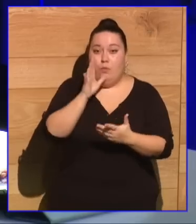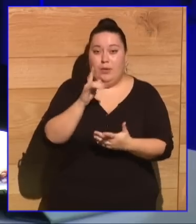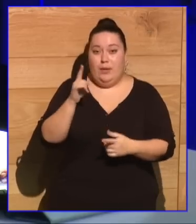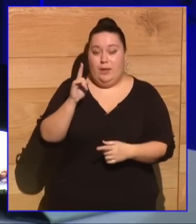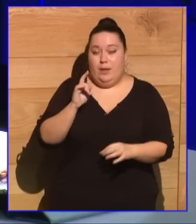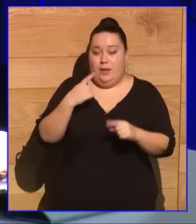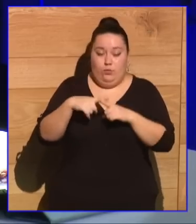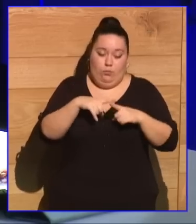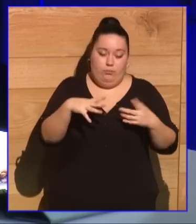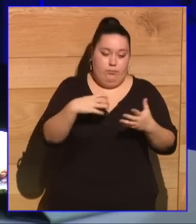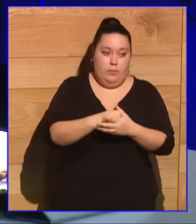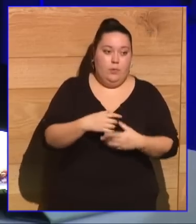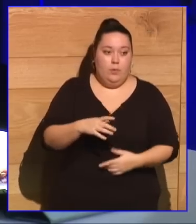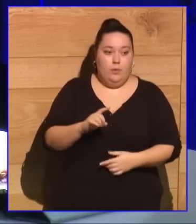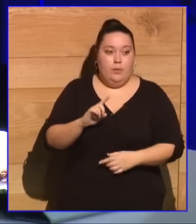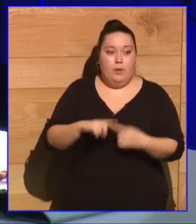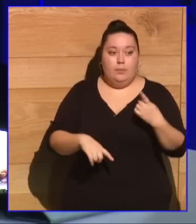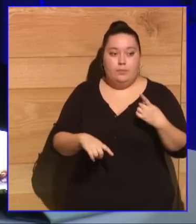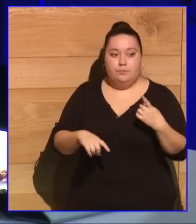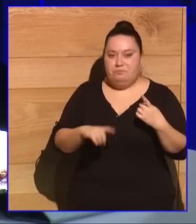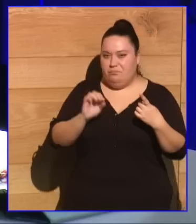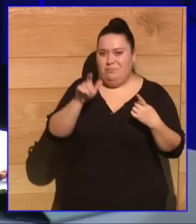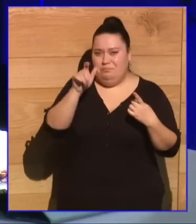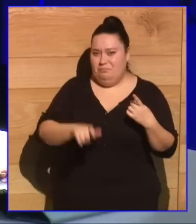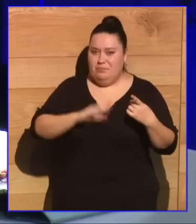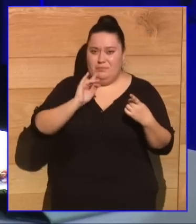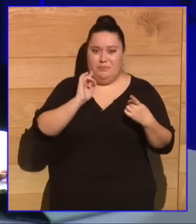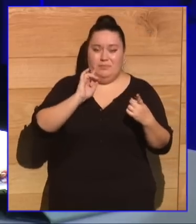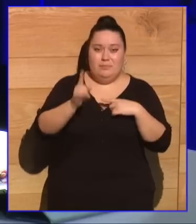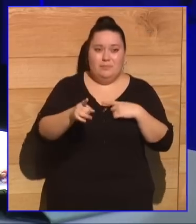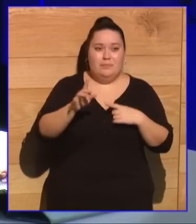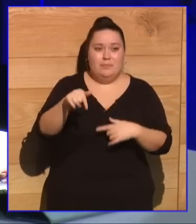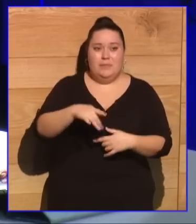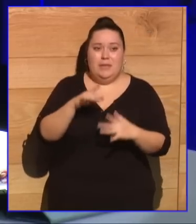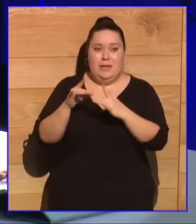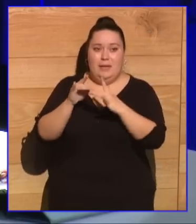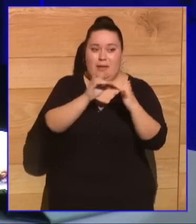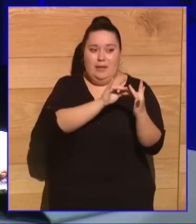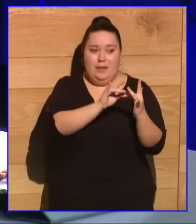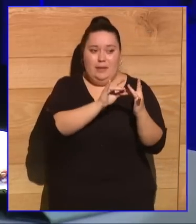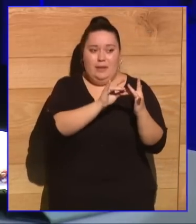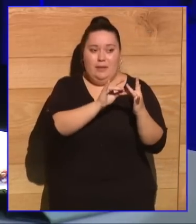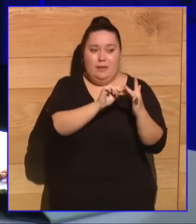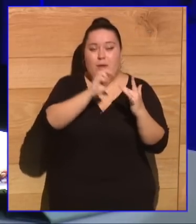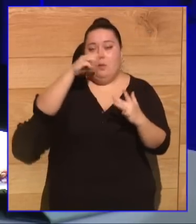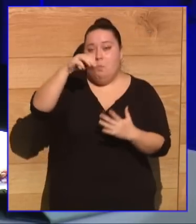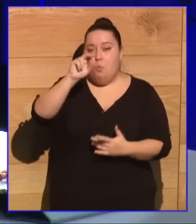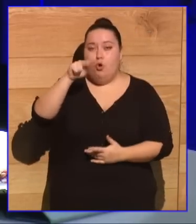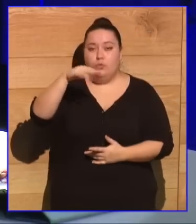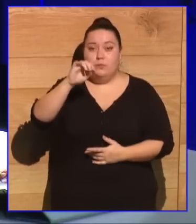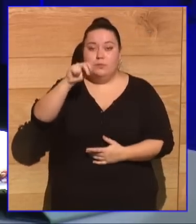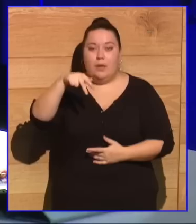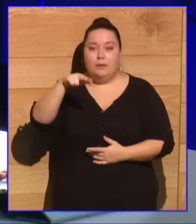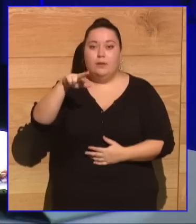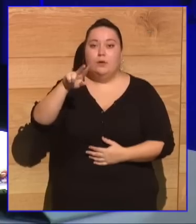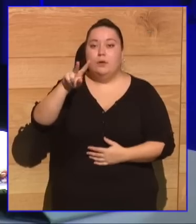distinto. Para empezar, llaman a Bob Geldof, la idea, un desconocido, era el líder de Boomtown Rats, pero en fin,